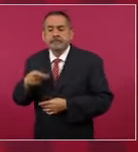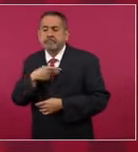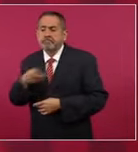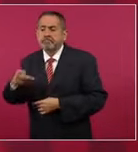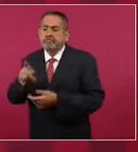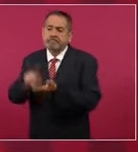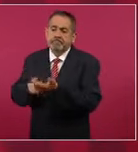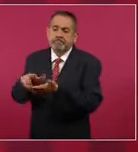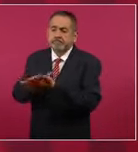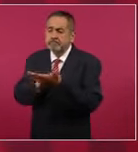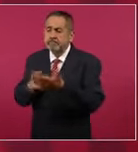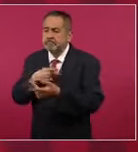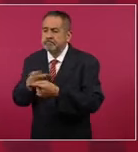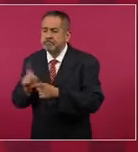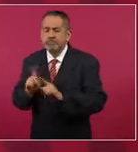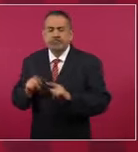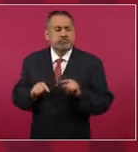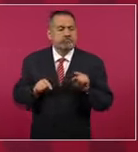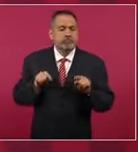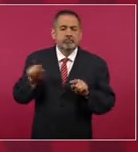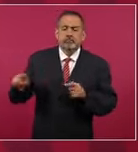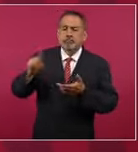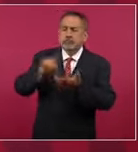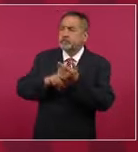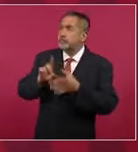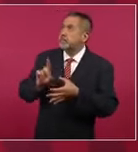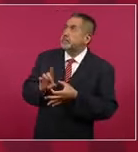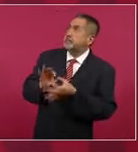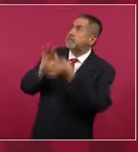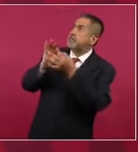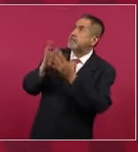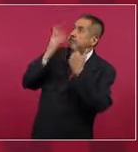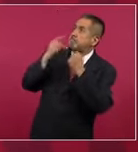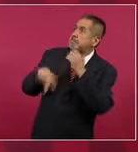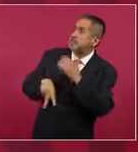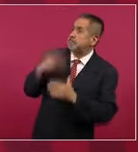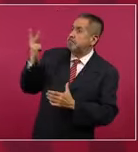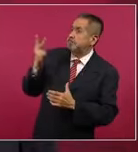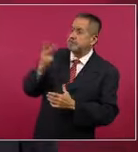material, sino de pobreza espiritual.